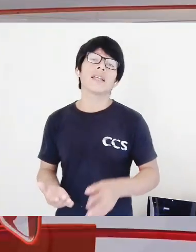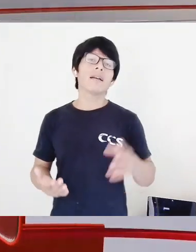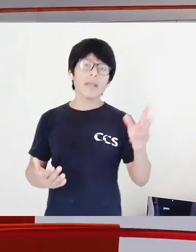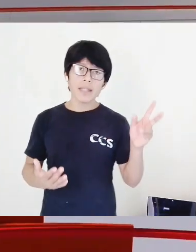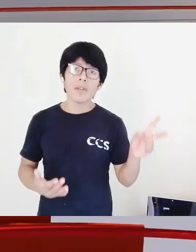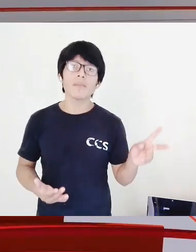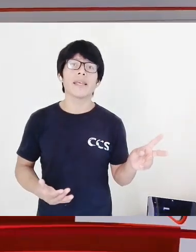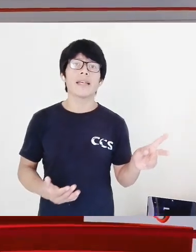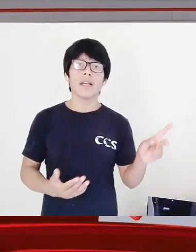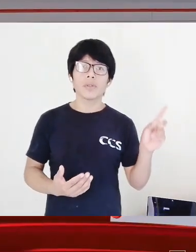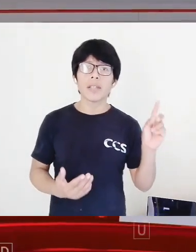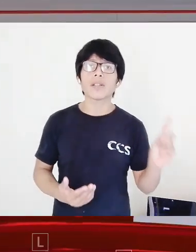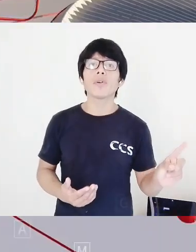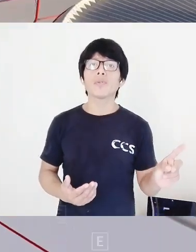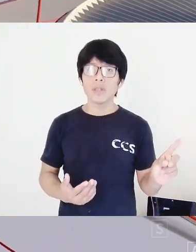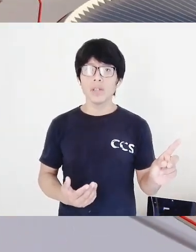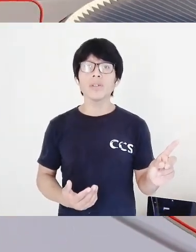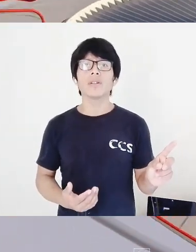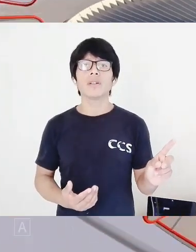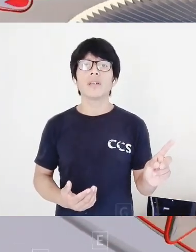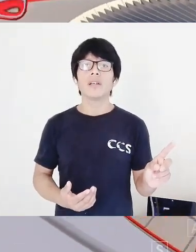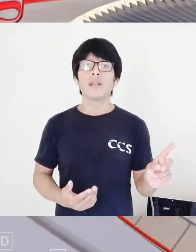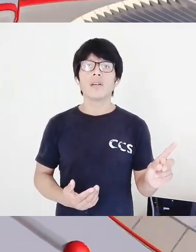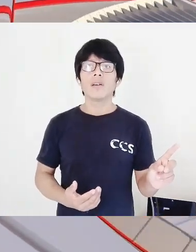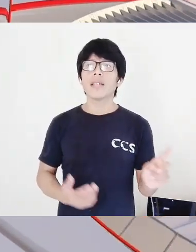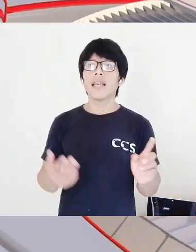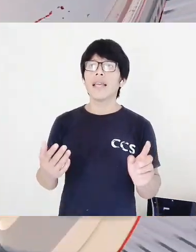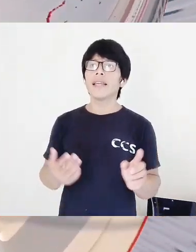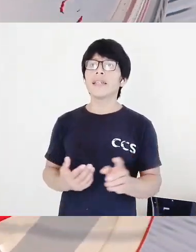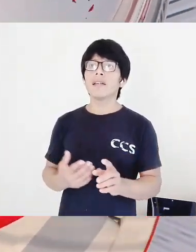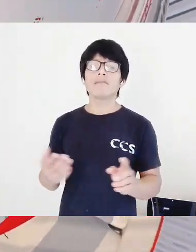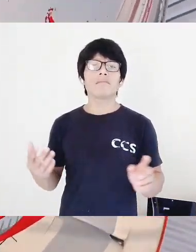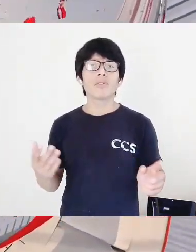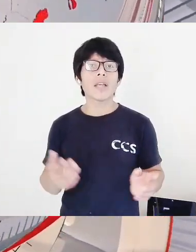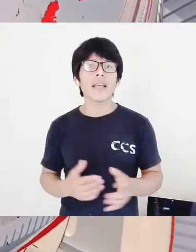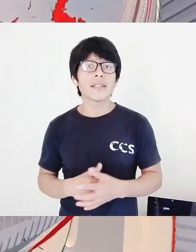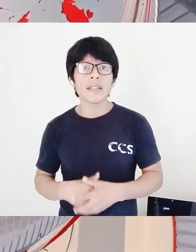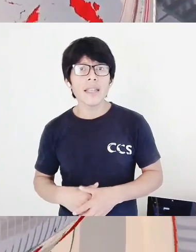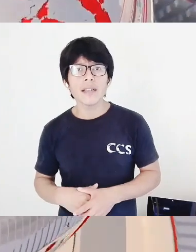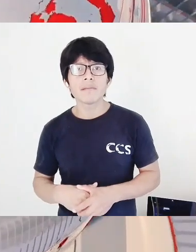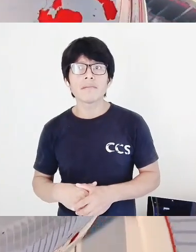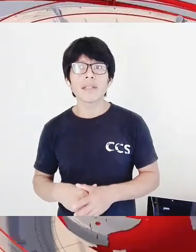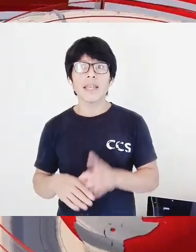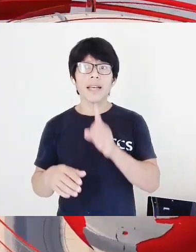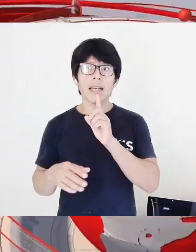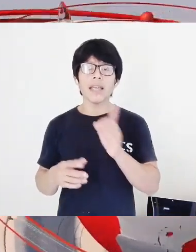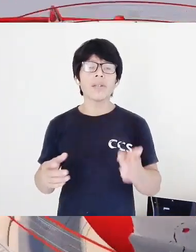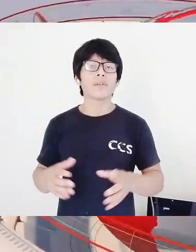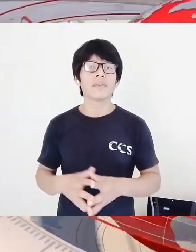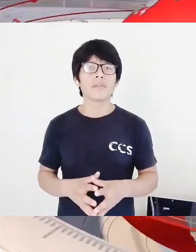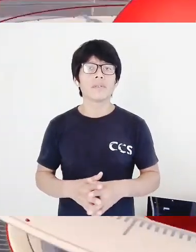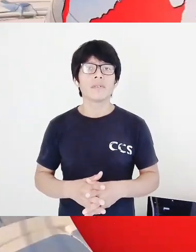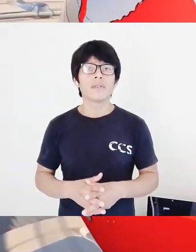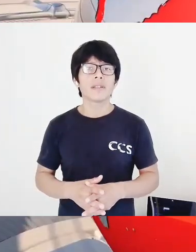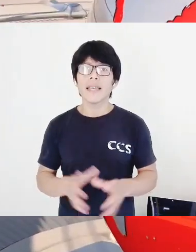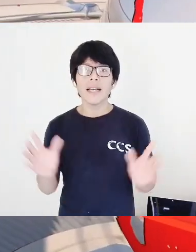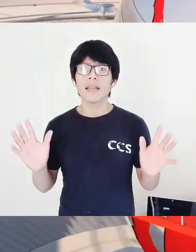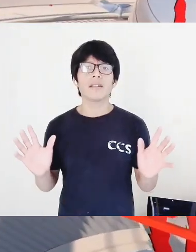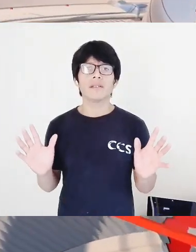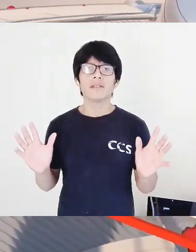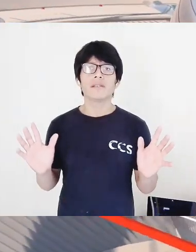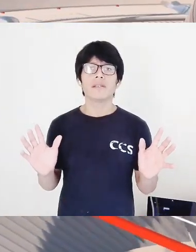maten y han matado mexicanos en Estados Unidos, o sea, la derecha no sale a decir nada.